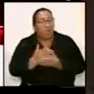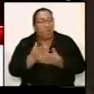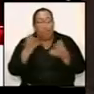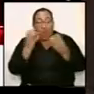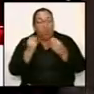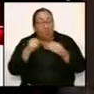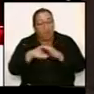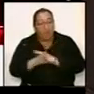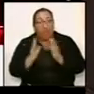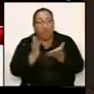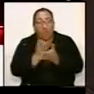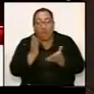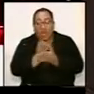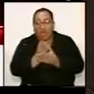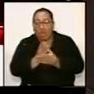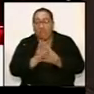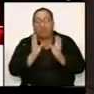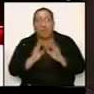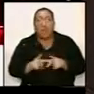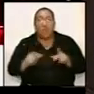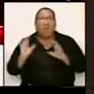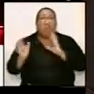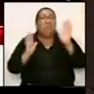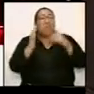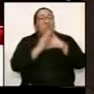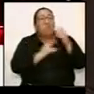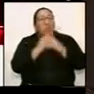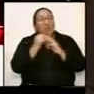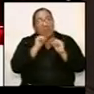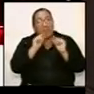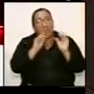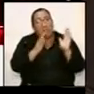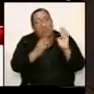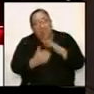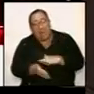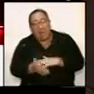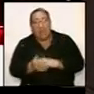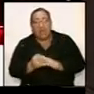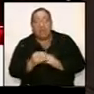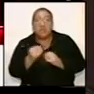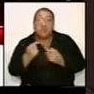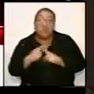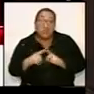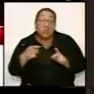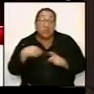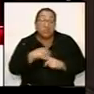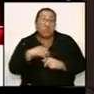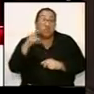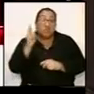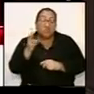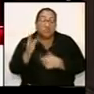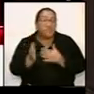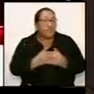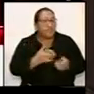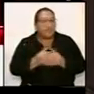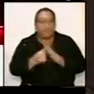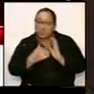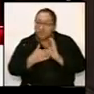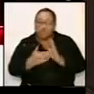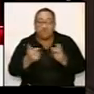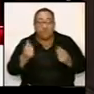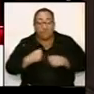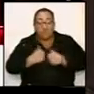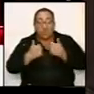que existe, colegios en malos estados, colegios que se vienen cayendo y sin embargo nuestros maestros, exponiendo hasta